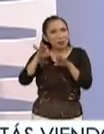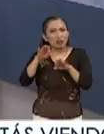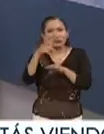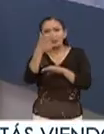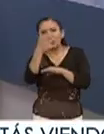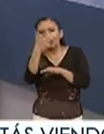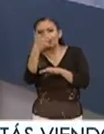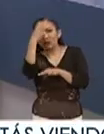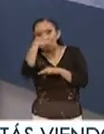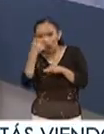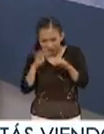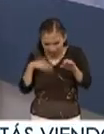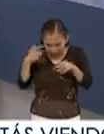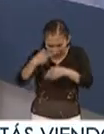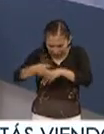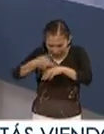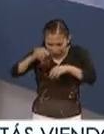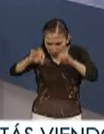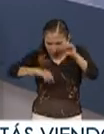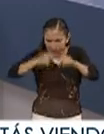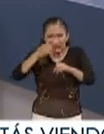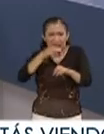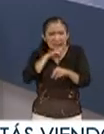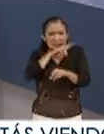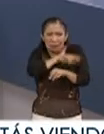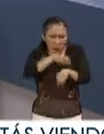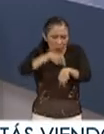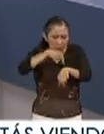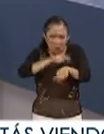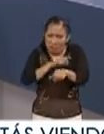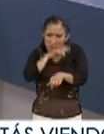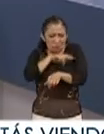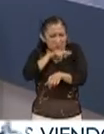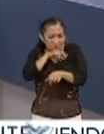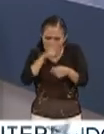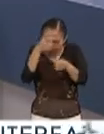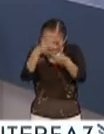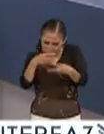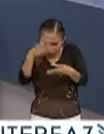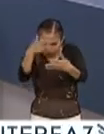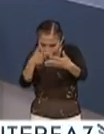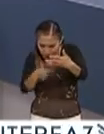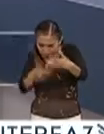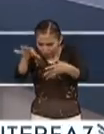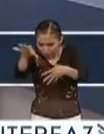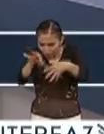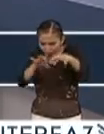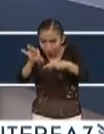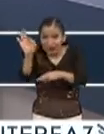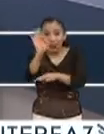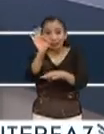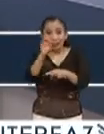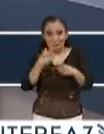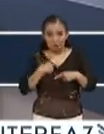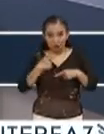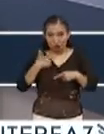menos 7, 8 horas y es un proceso en el que cada segundo vale oro. Ya que se tienen a los